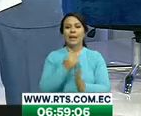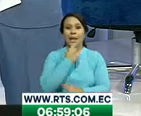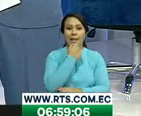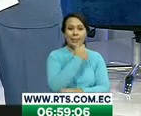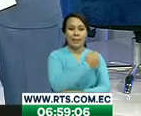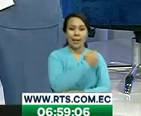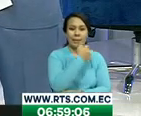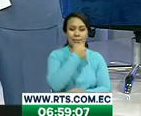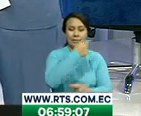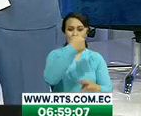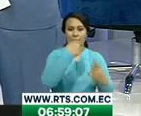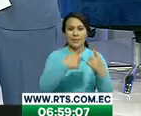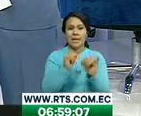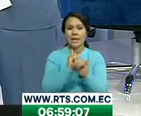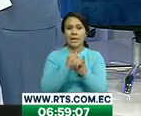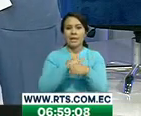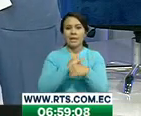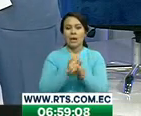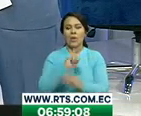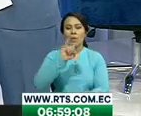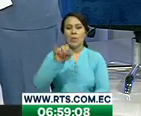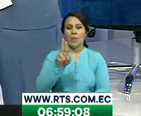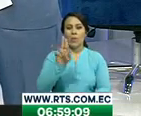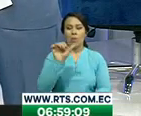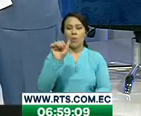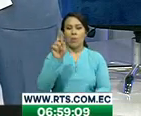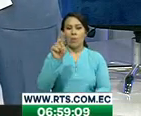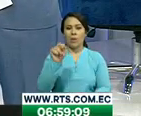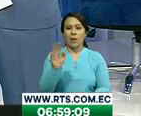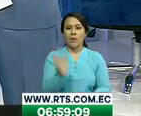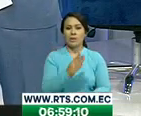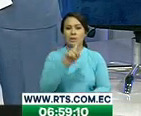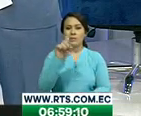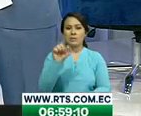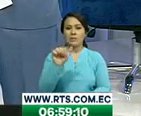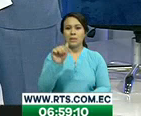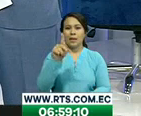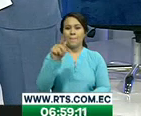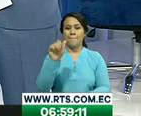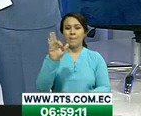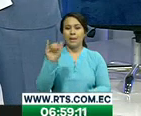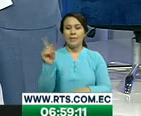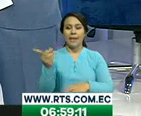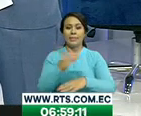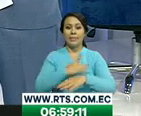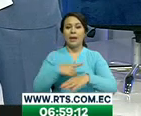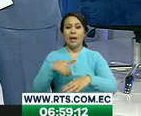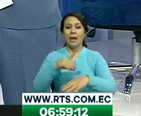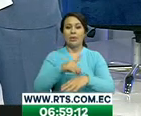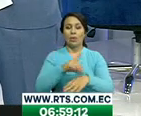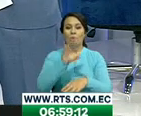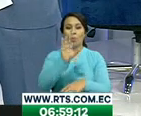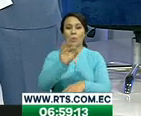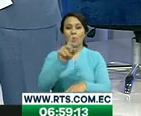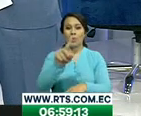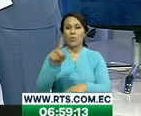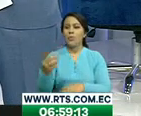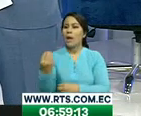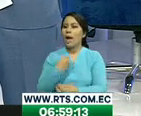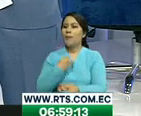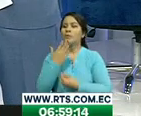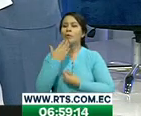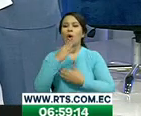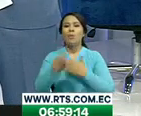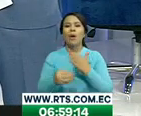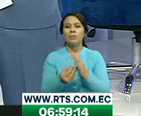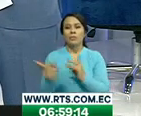día estará el ingeniero Juan Zapata, director del ECU911, contándonos todos los pormenores de cómo se repotencia